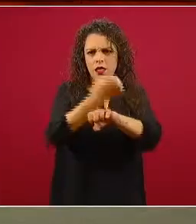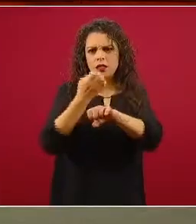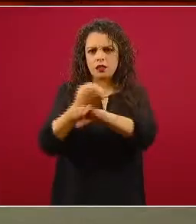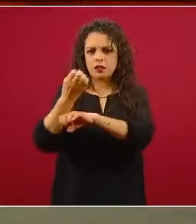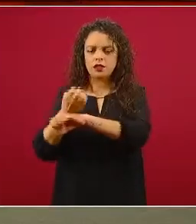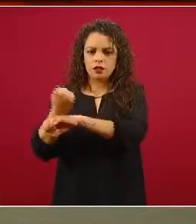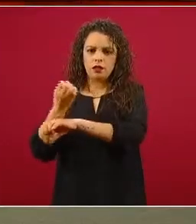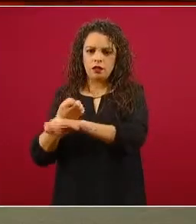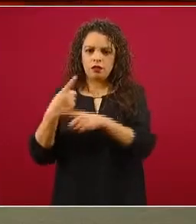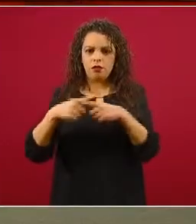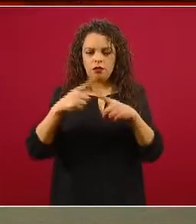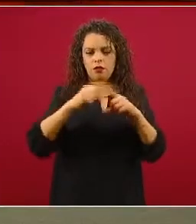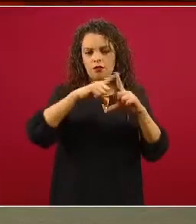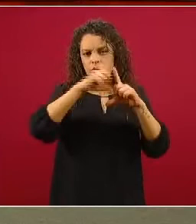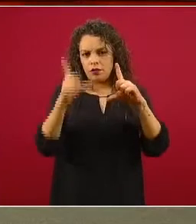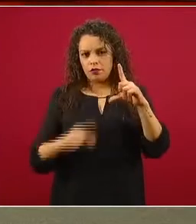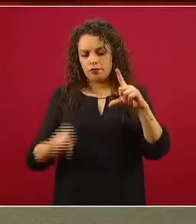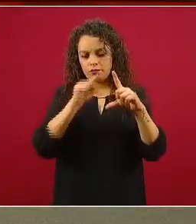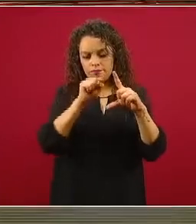La siguiente, por favor.